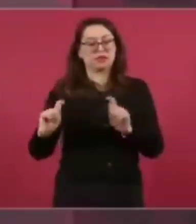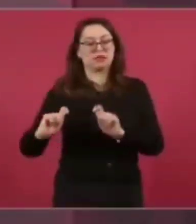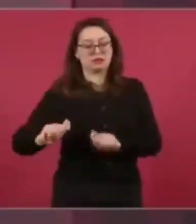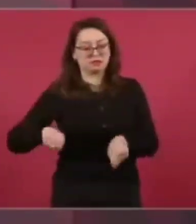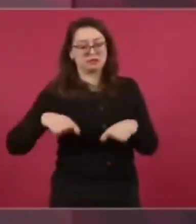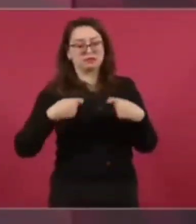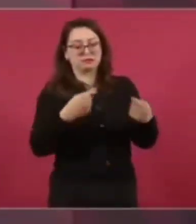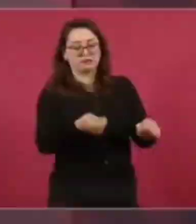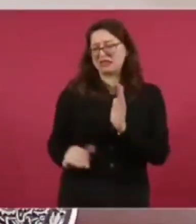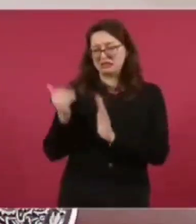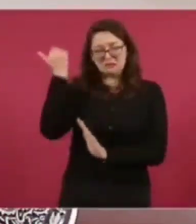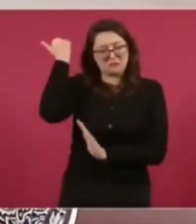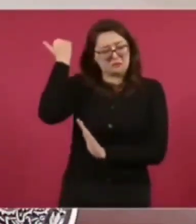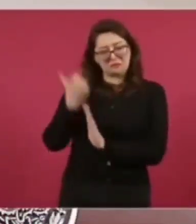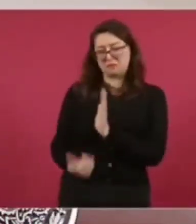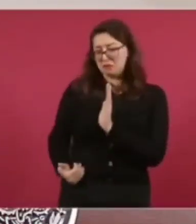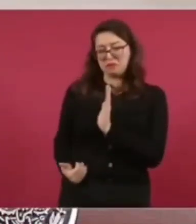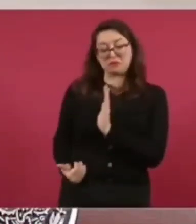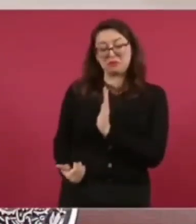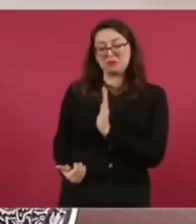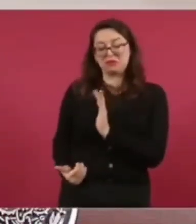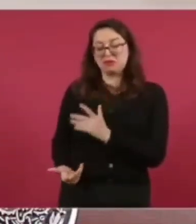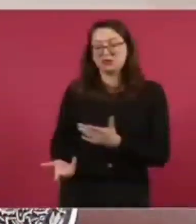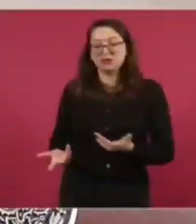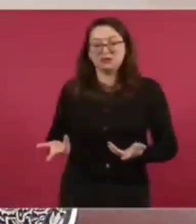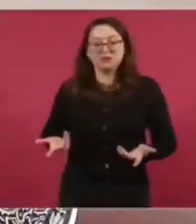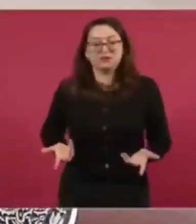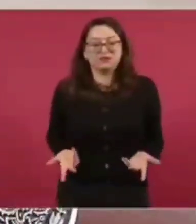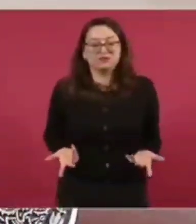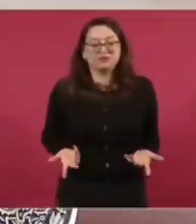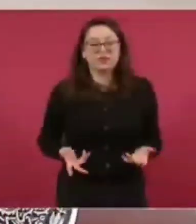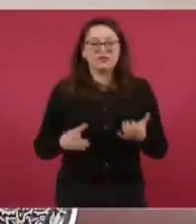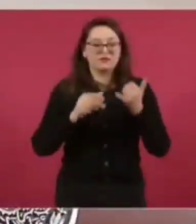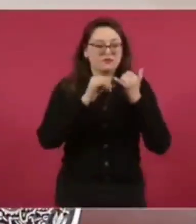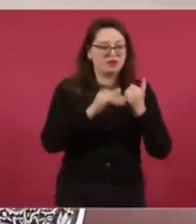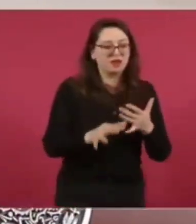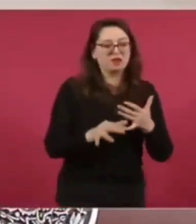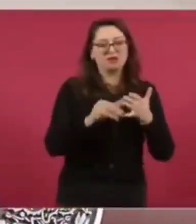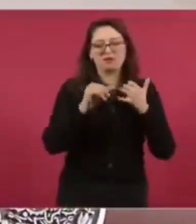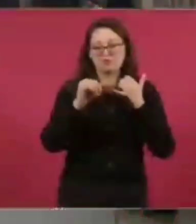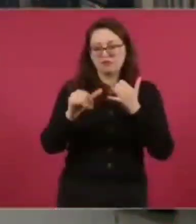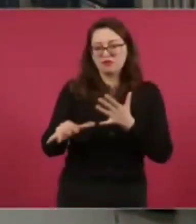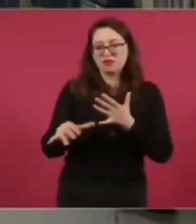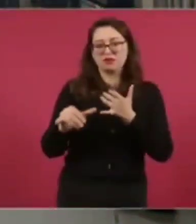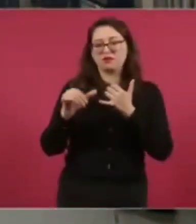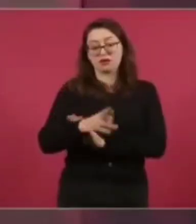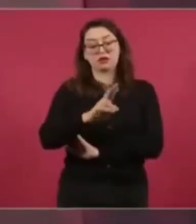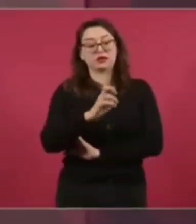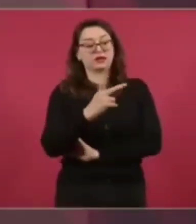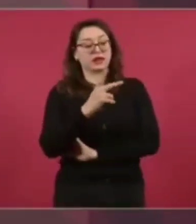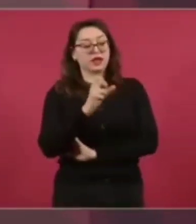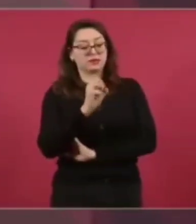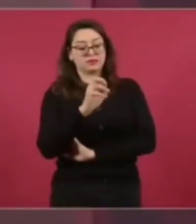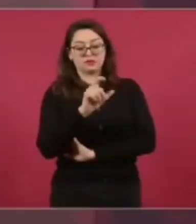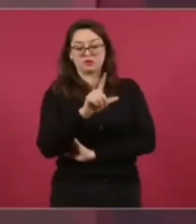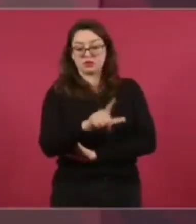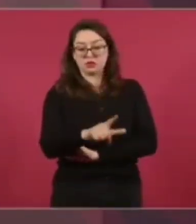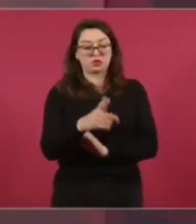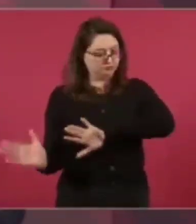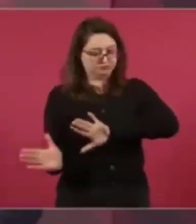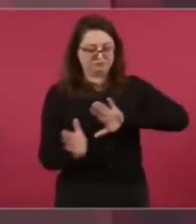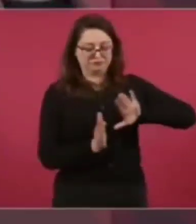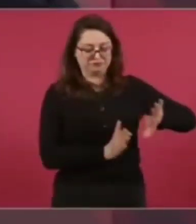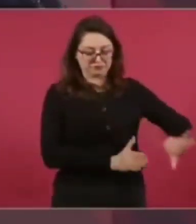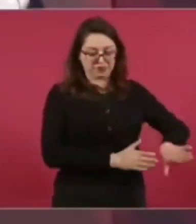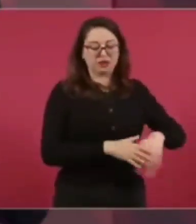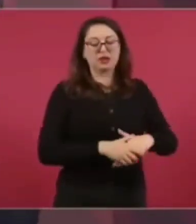20 centavos. Y así, bueno, se va a Repsol, llega el licenciado Peña